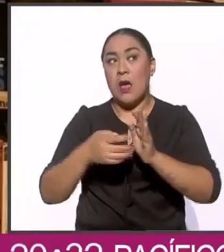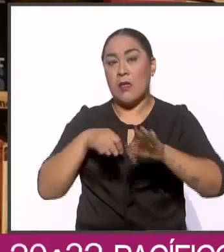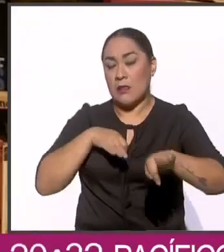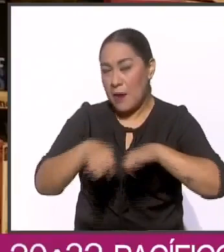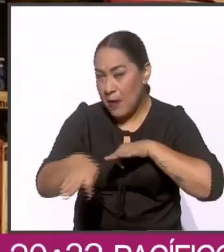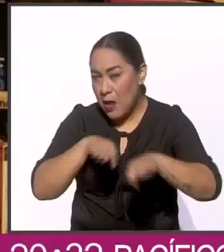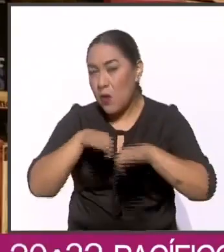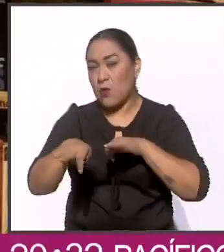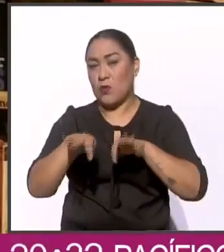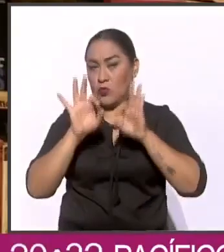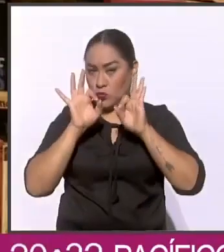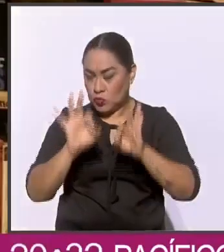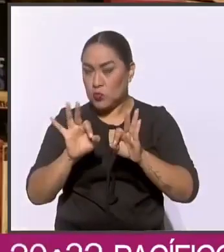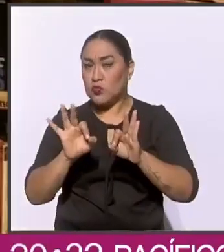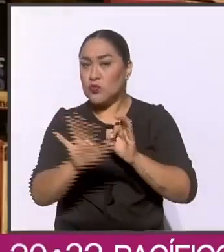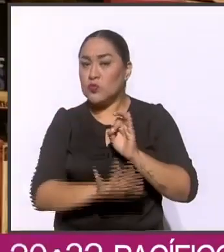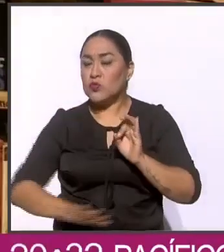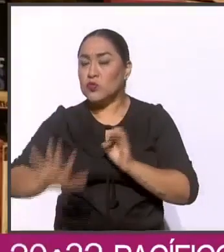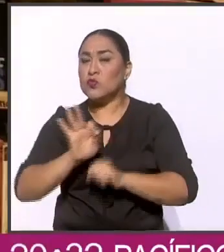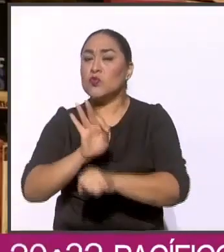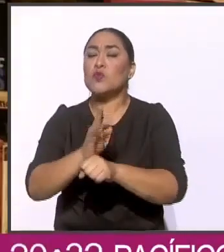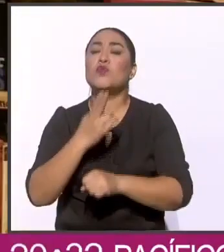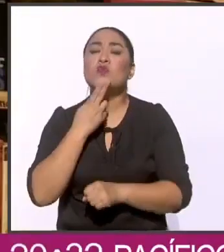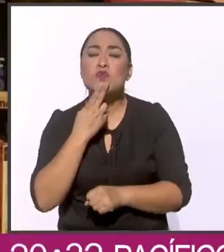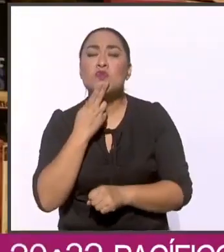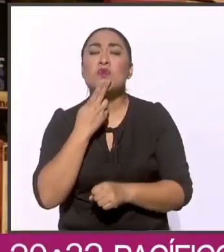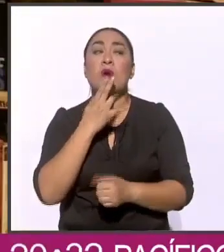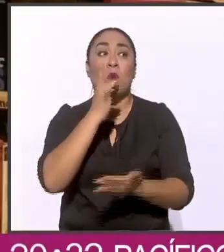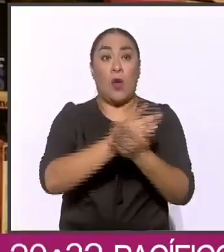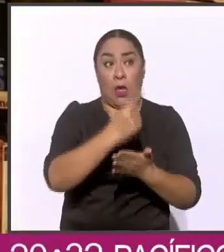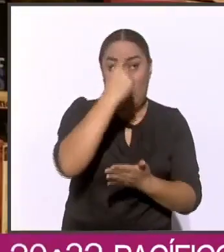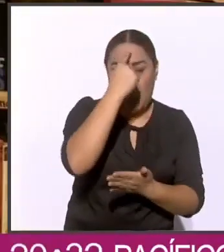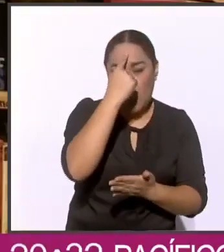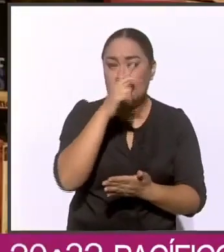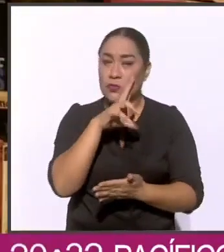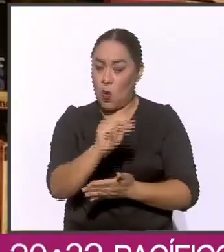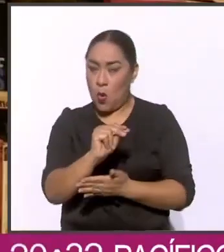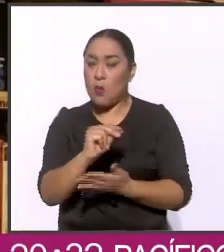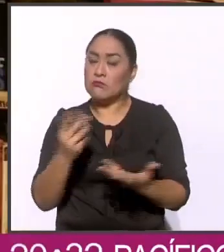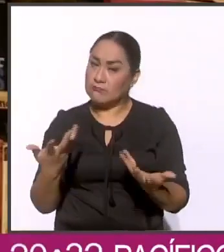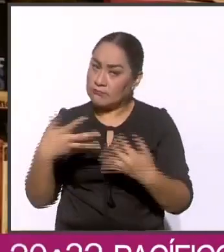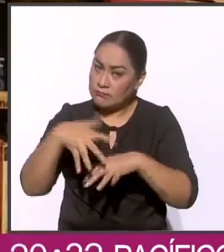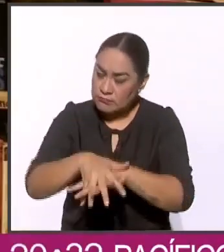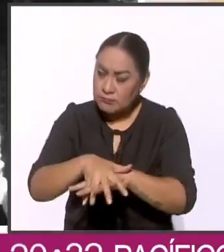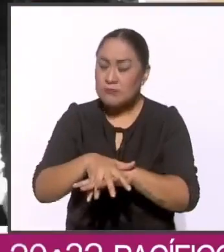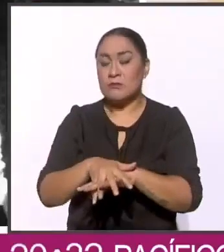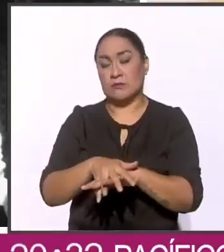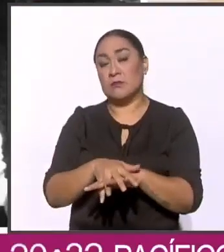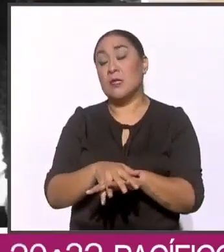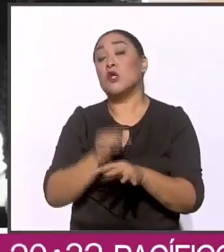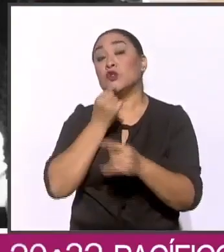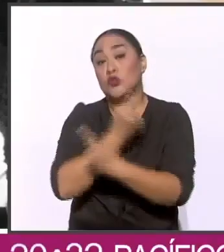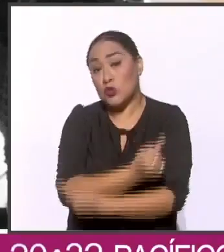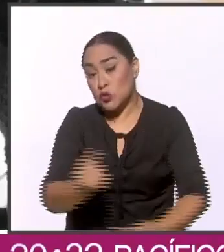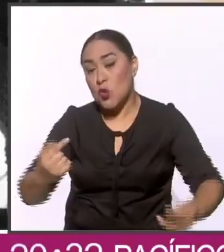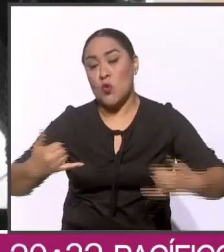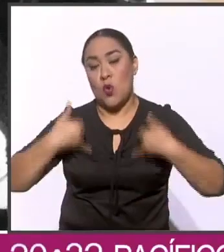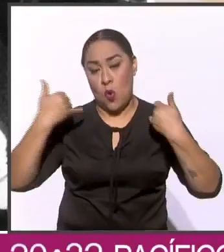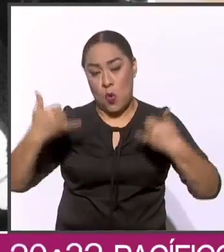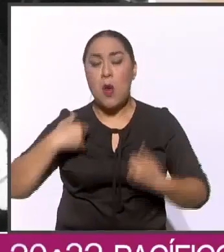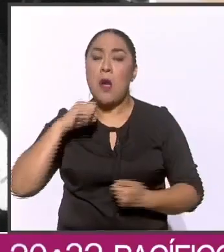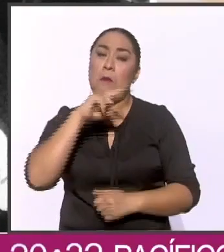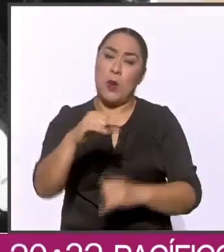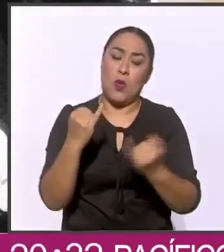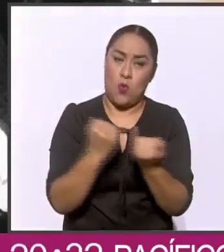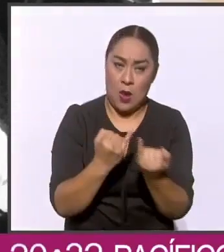trabajo, socialmente útil, desfanatizadora, integral, destinada no solo a la niñez y juventud,